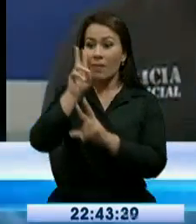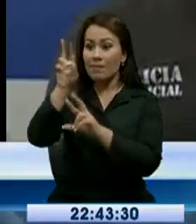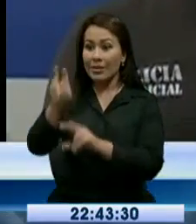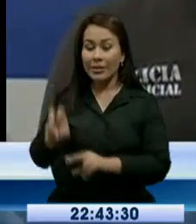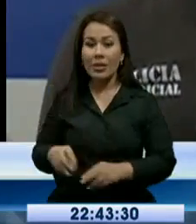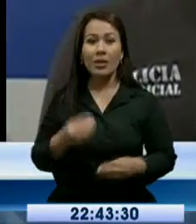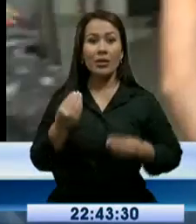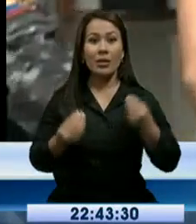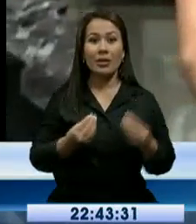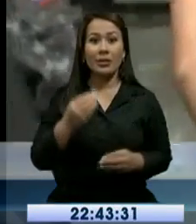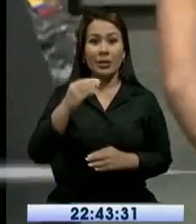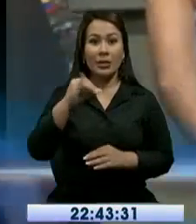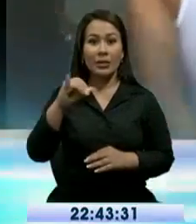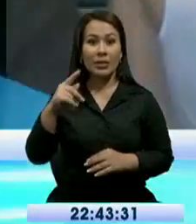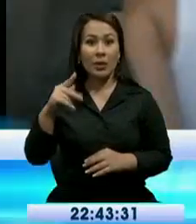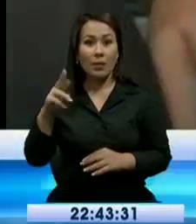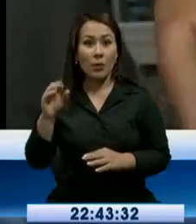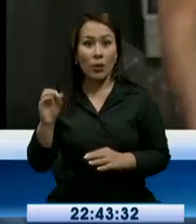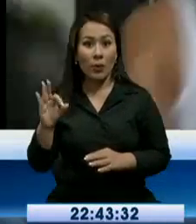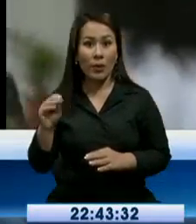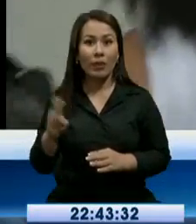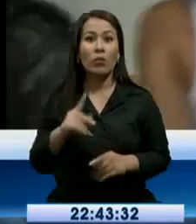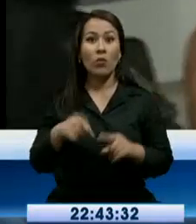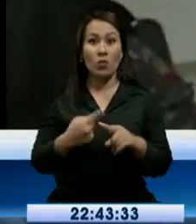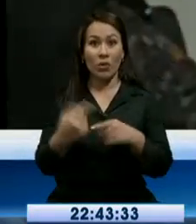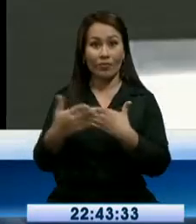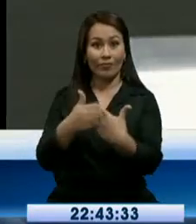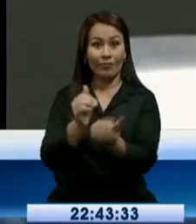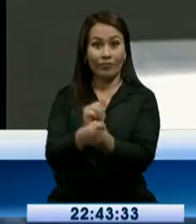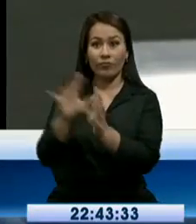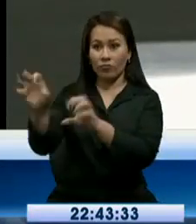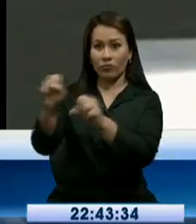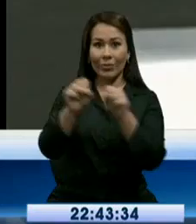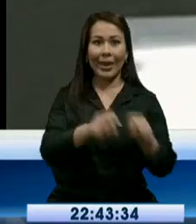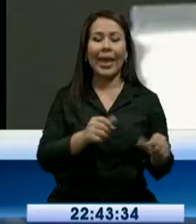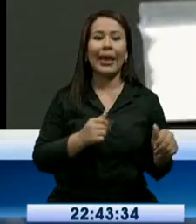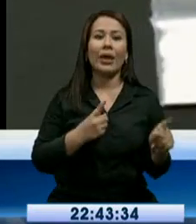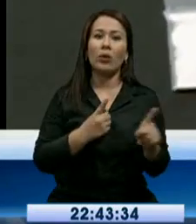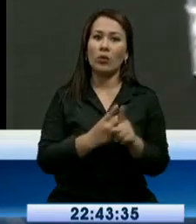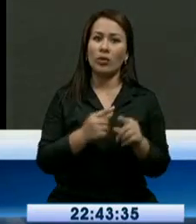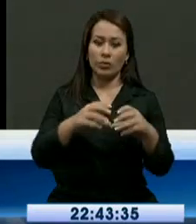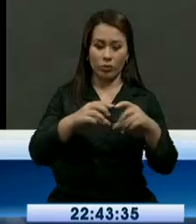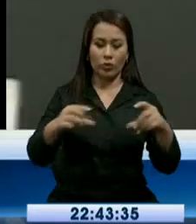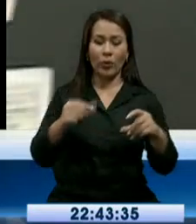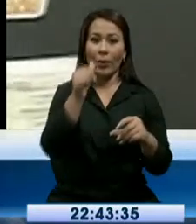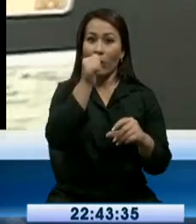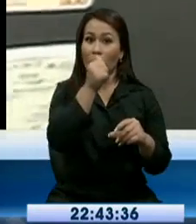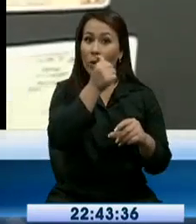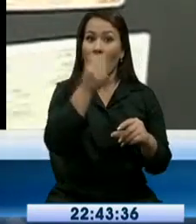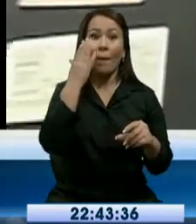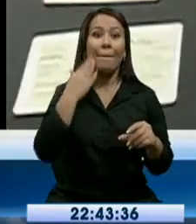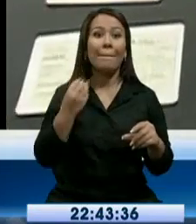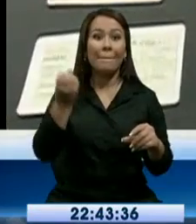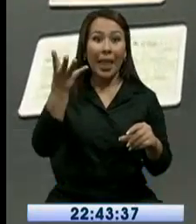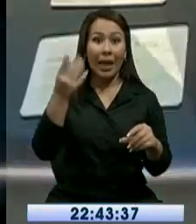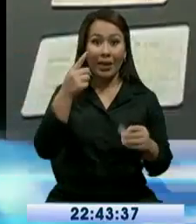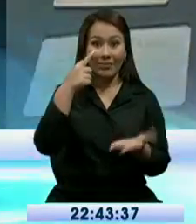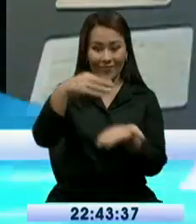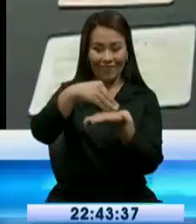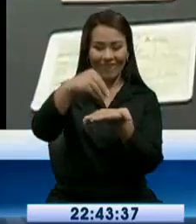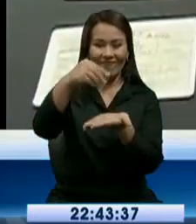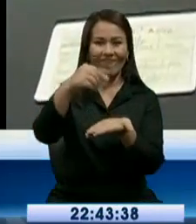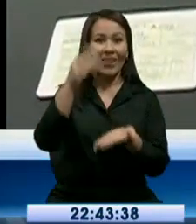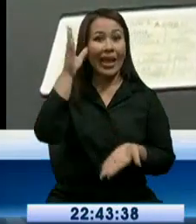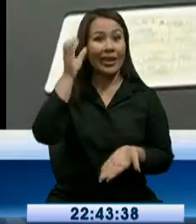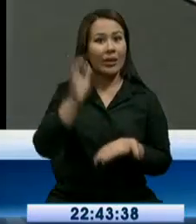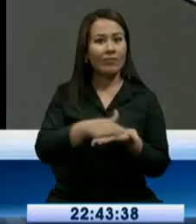desarrollando la CIDPROVAG. Pero cuando fue detenido por los agentes de la VAG, le encontraron pequeños sobres de una sustancia blanquecina, aparentemente pasta